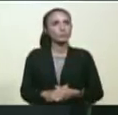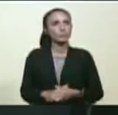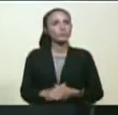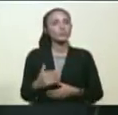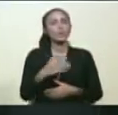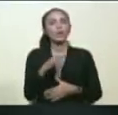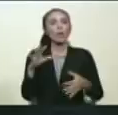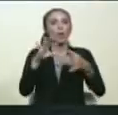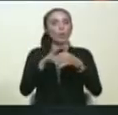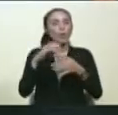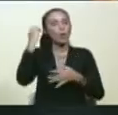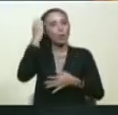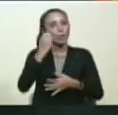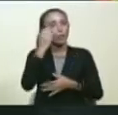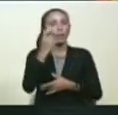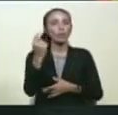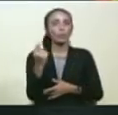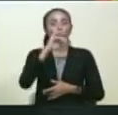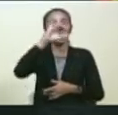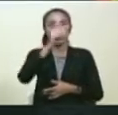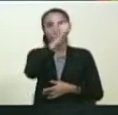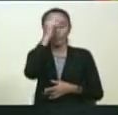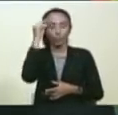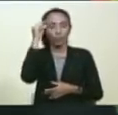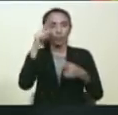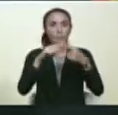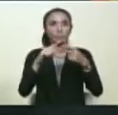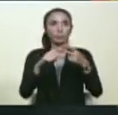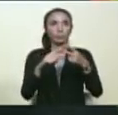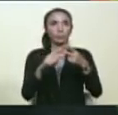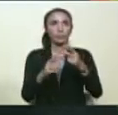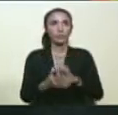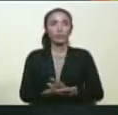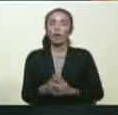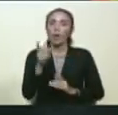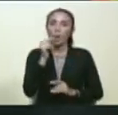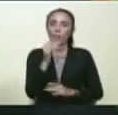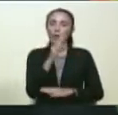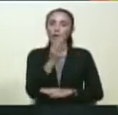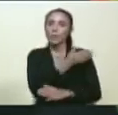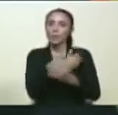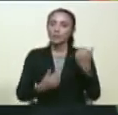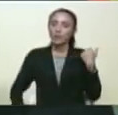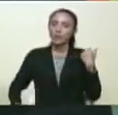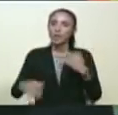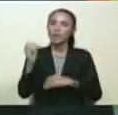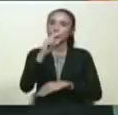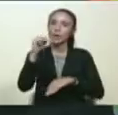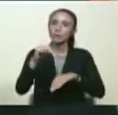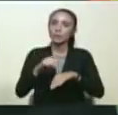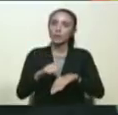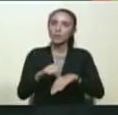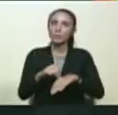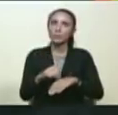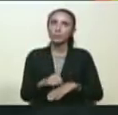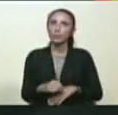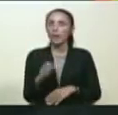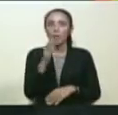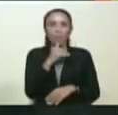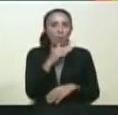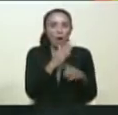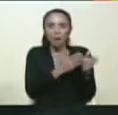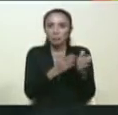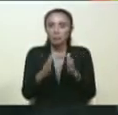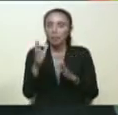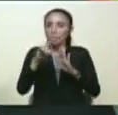Unión Europea con el diputado Julio Borges y el presidente de la Asamblea Nacional, Omar Barbosa, donde se dice pues que no hay unas condiciones claras